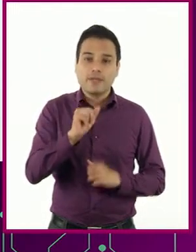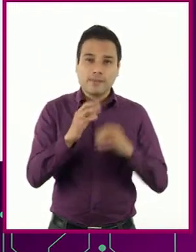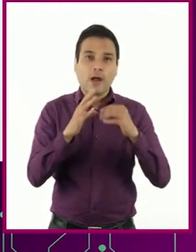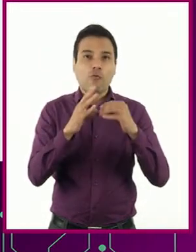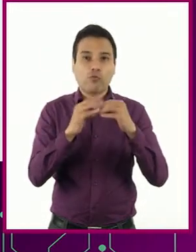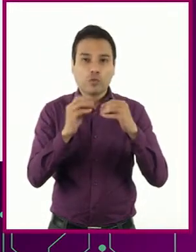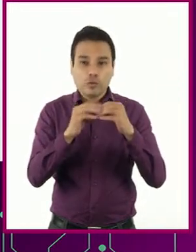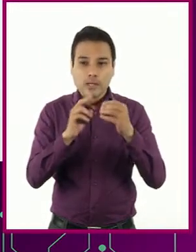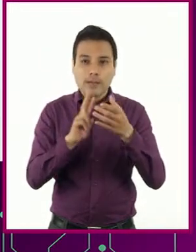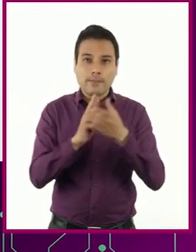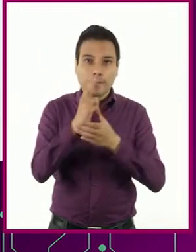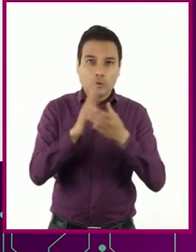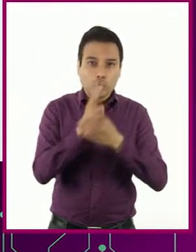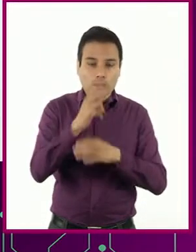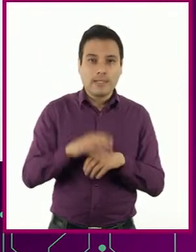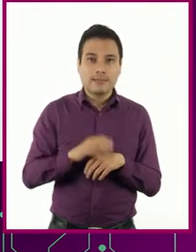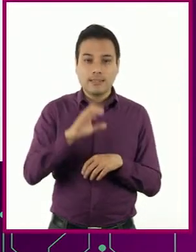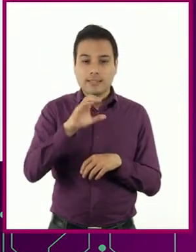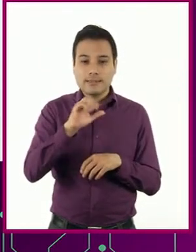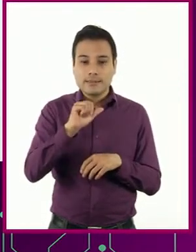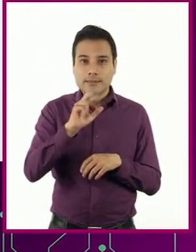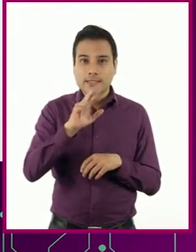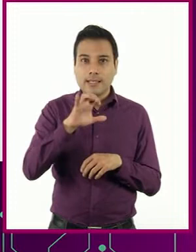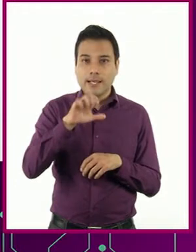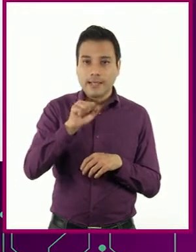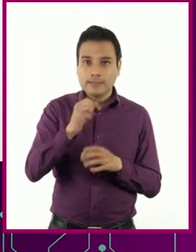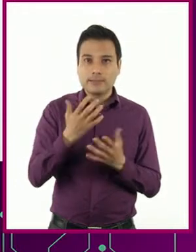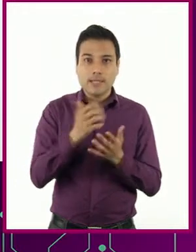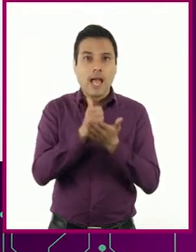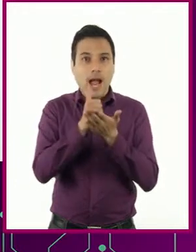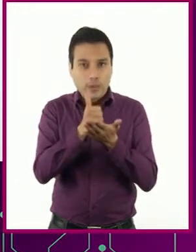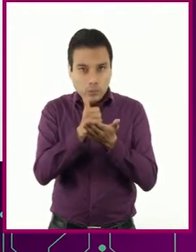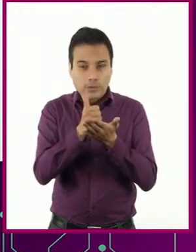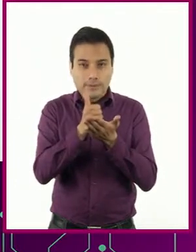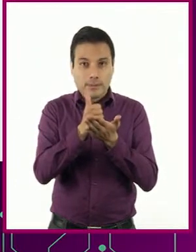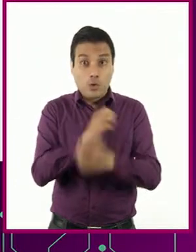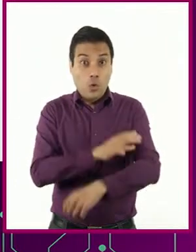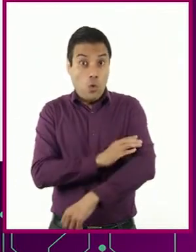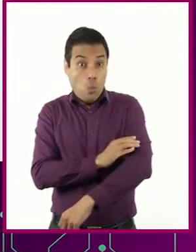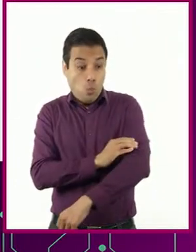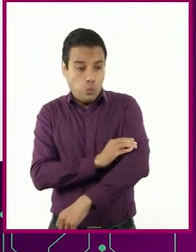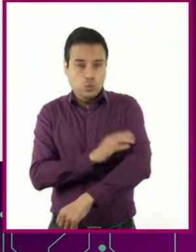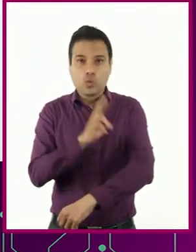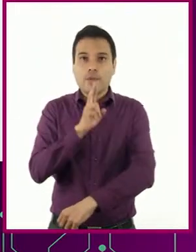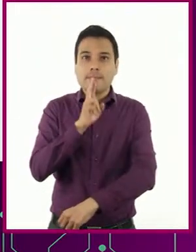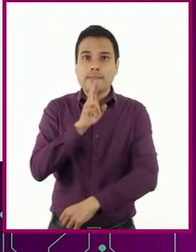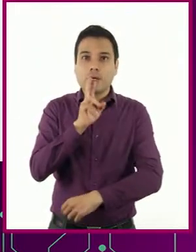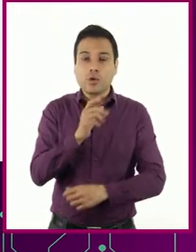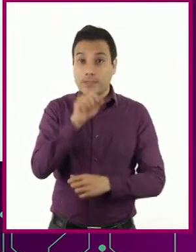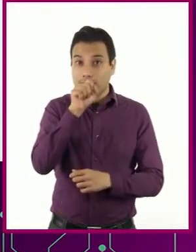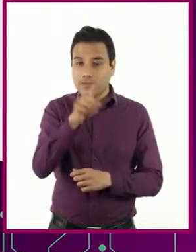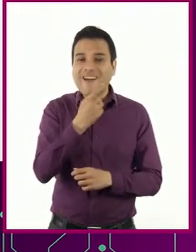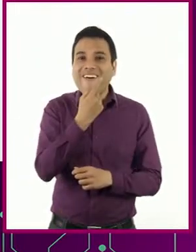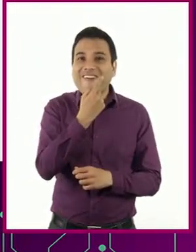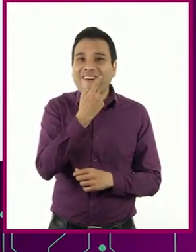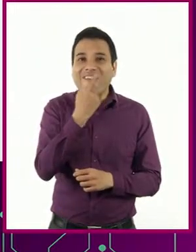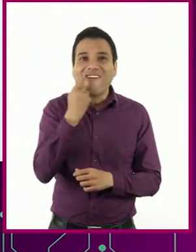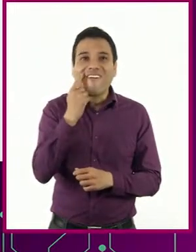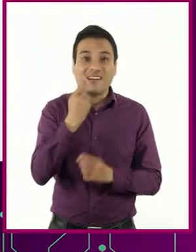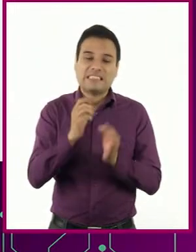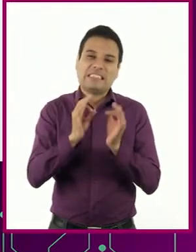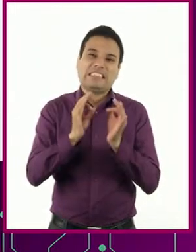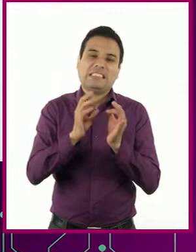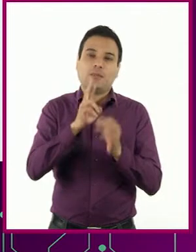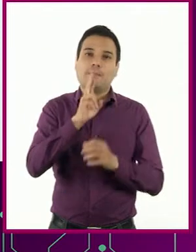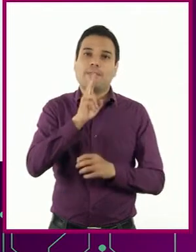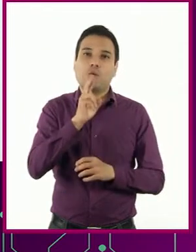verduras crudas, cereales integrales y multigrano, que ayudan a ejercitar los músculos y benefician la salud de nuestras encías y dientes para que nuestra boca